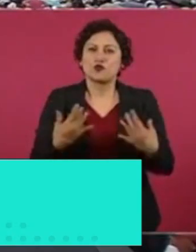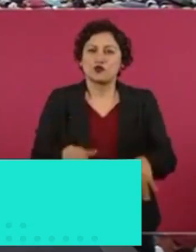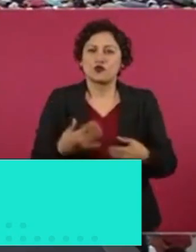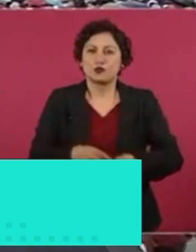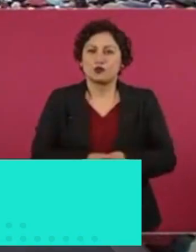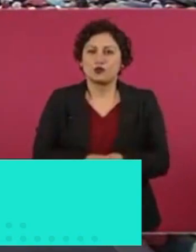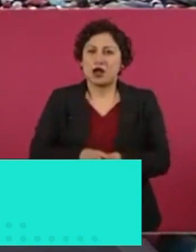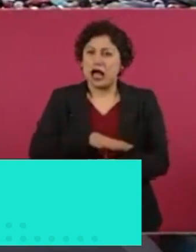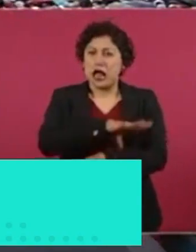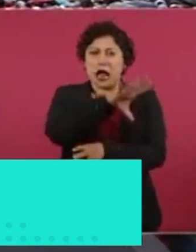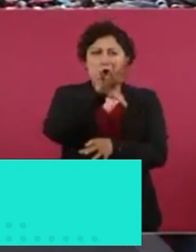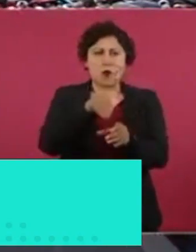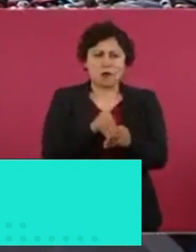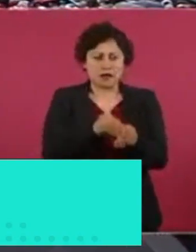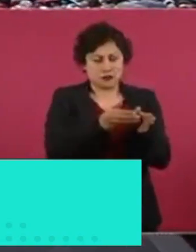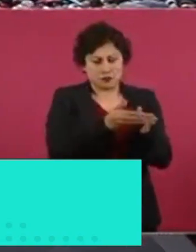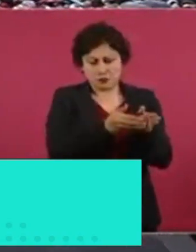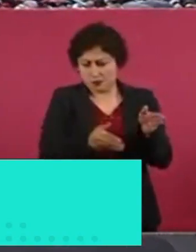completo,